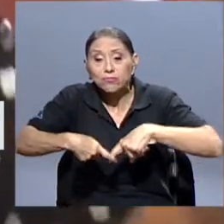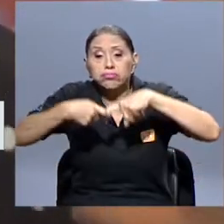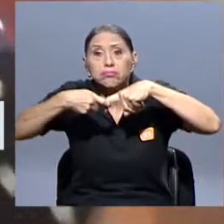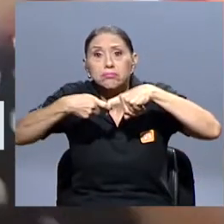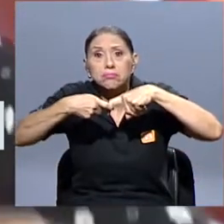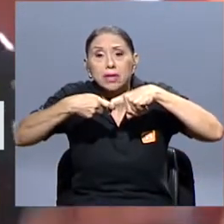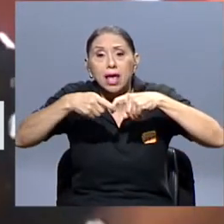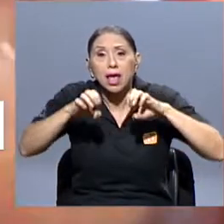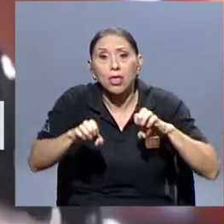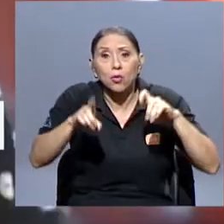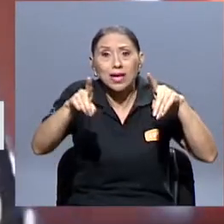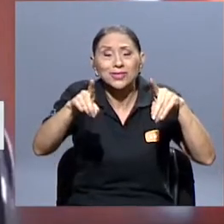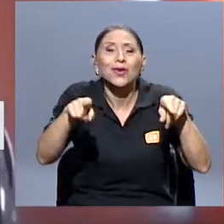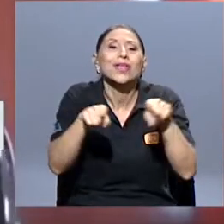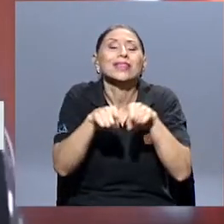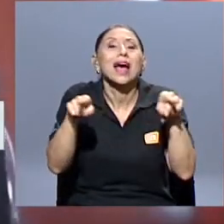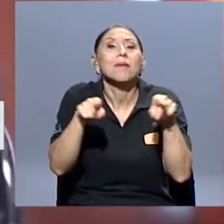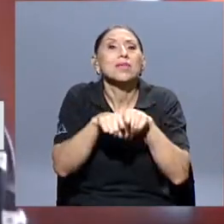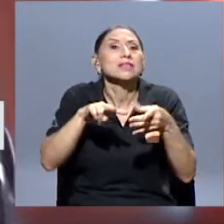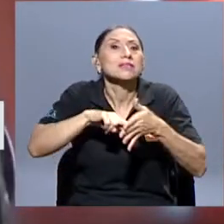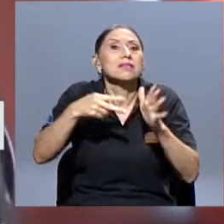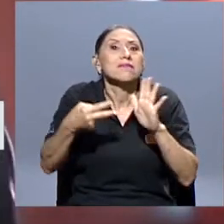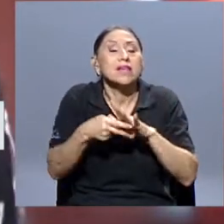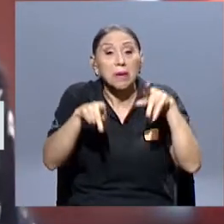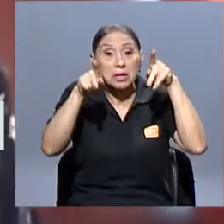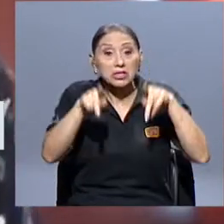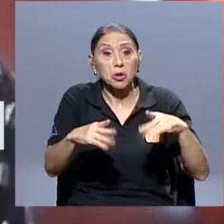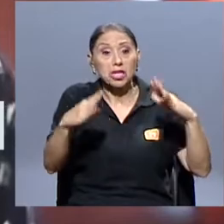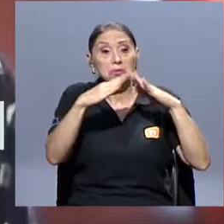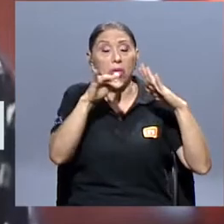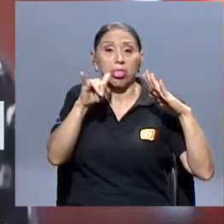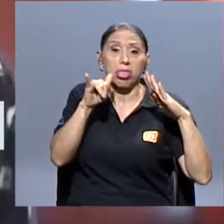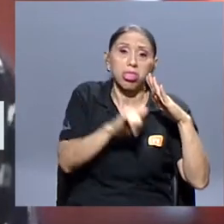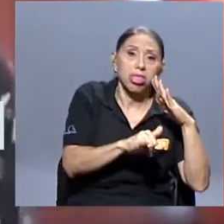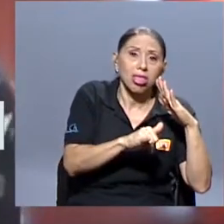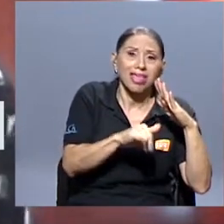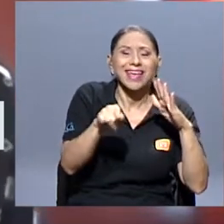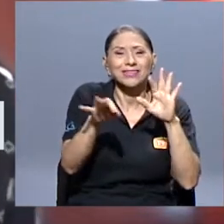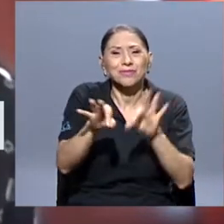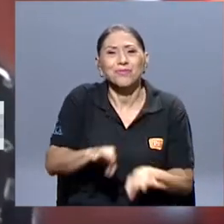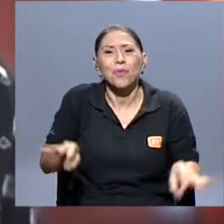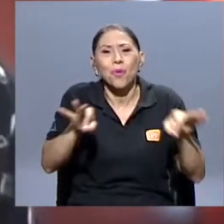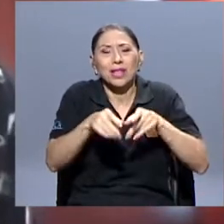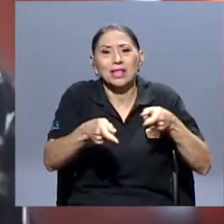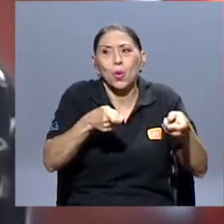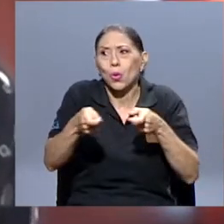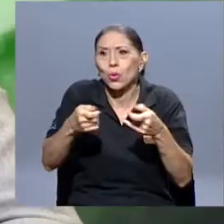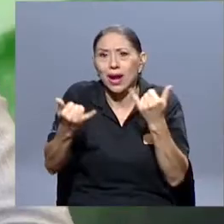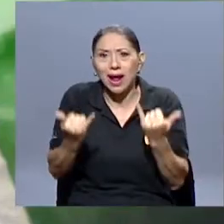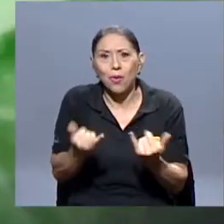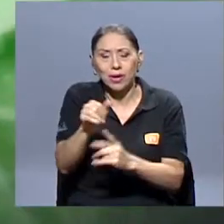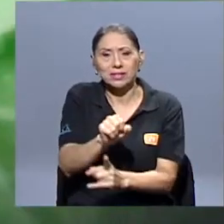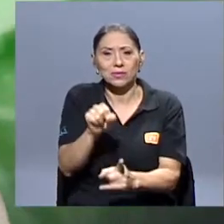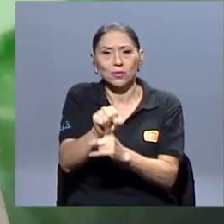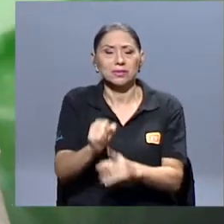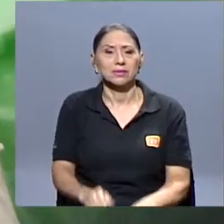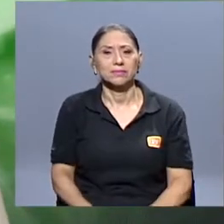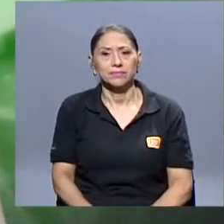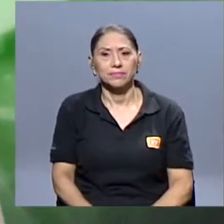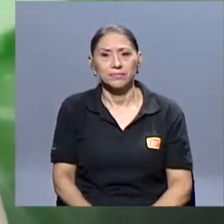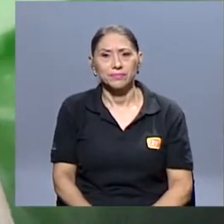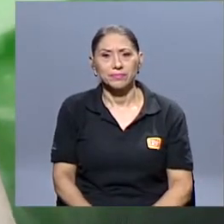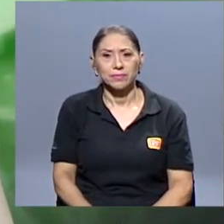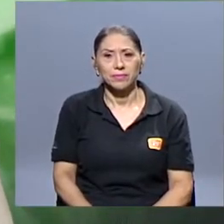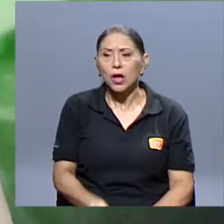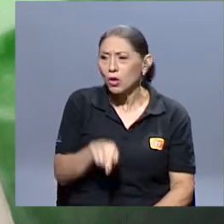asocia a una reducción de la movilidad, que eso podría ser importante para ayudar a controlar lo que estamos viviendo en este momento.